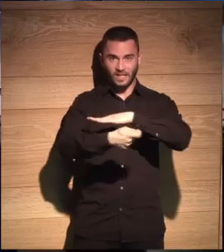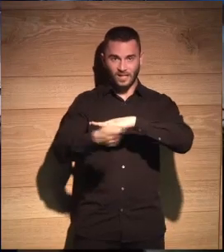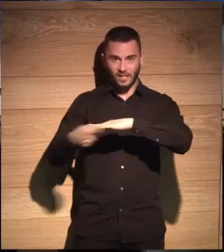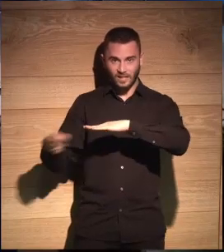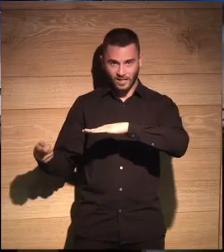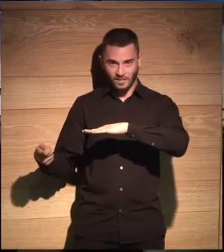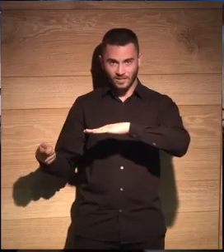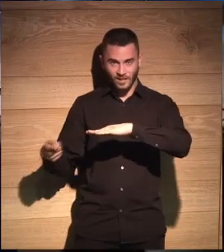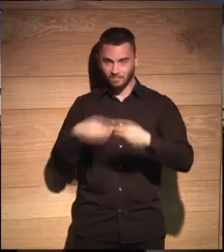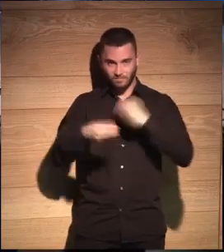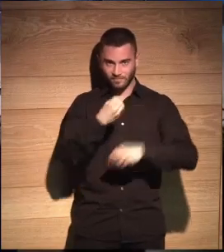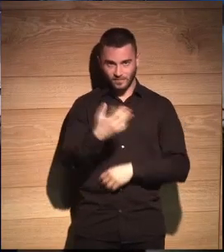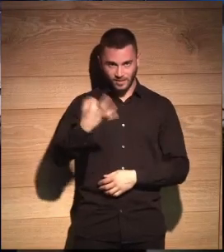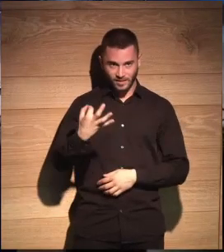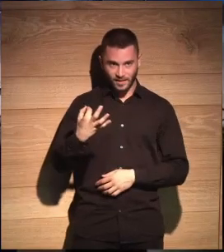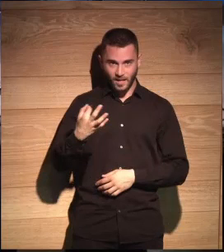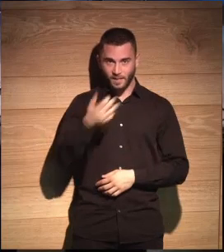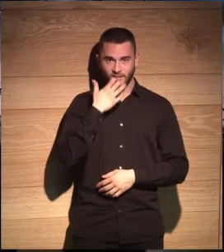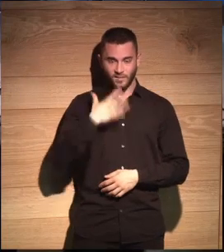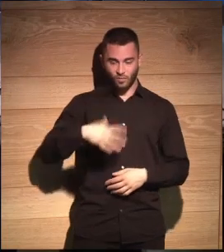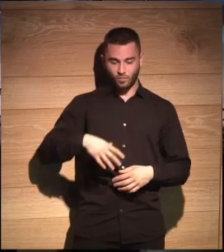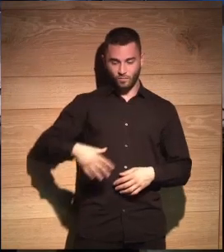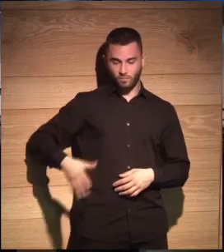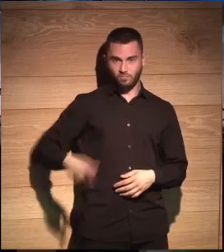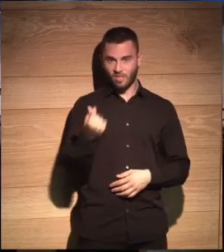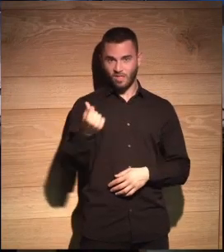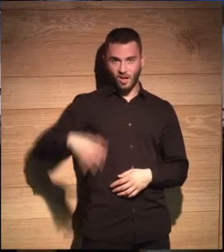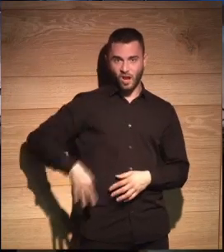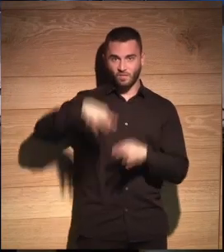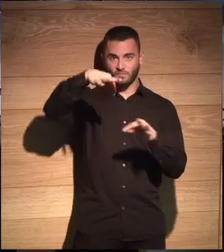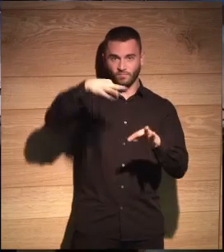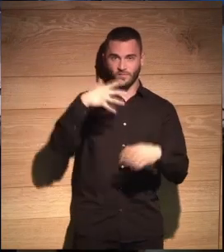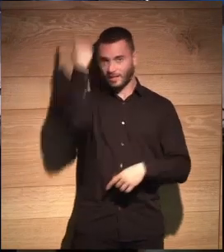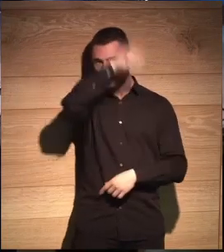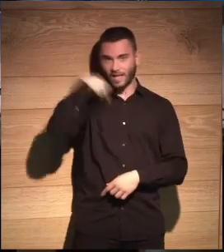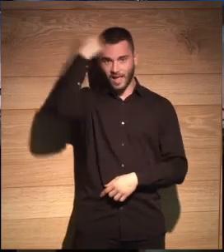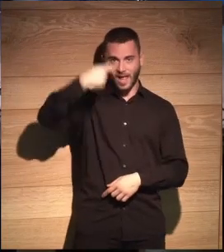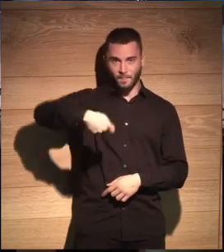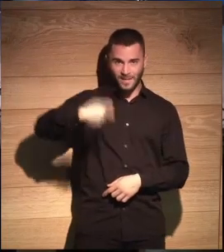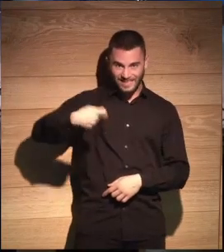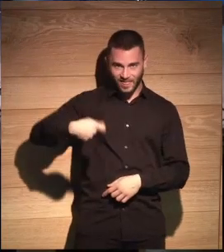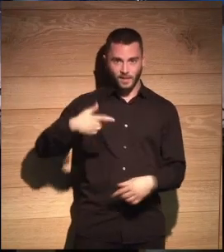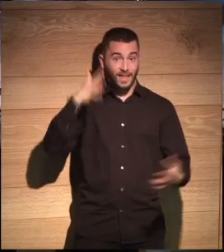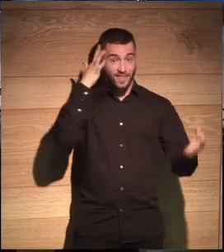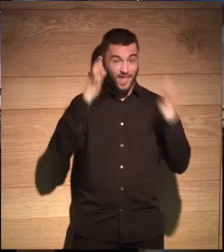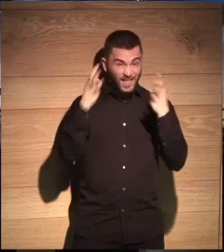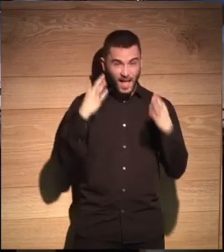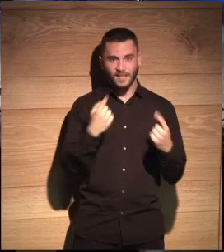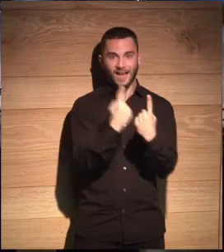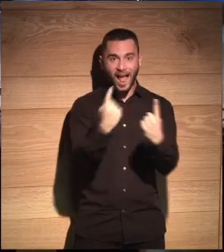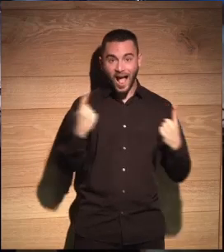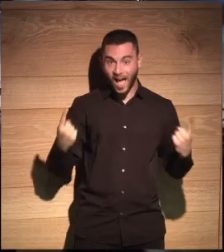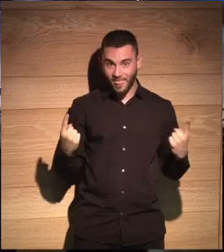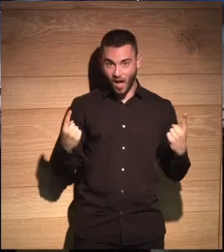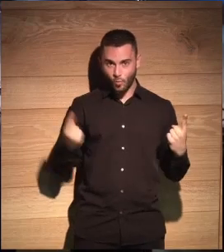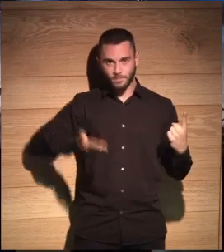estar animalizada, en cuanto que sale un billete con la cara de un presidente, pues cada uno de esos detalles tiene que estar